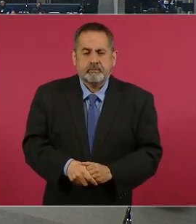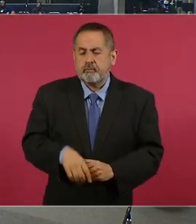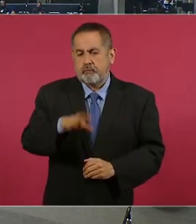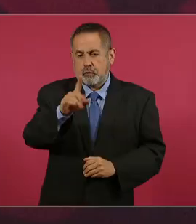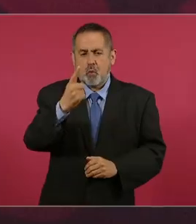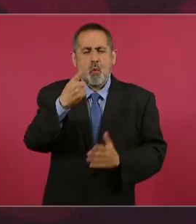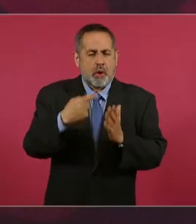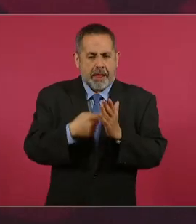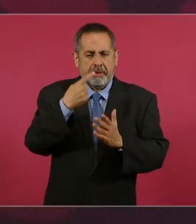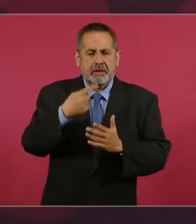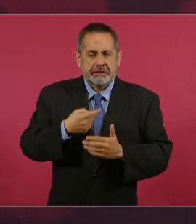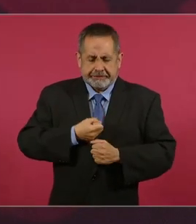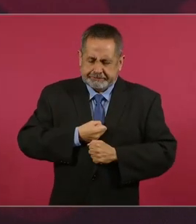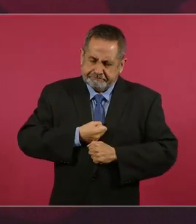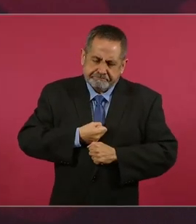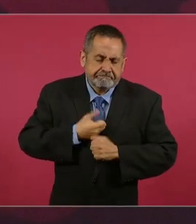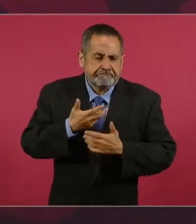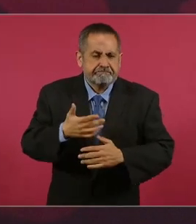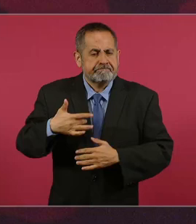que yo